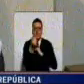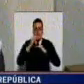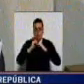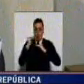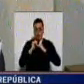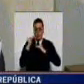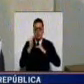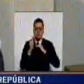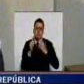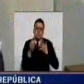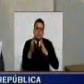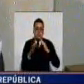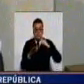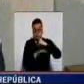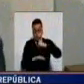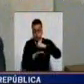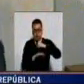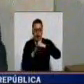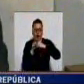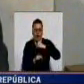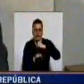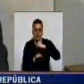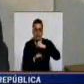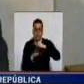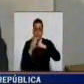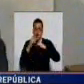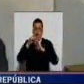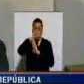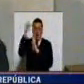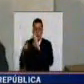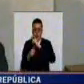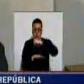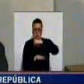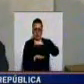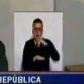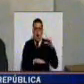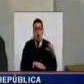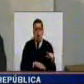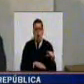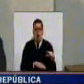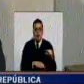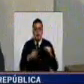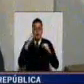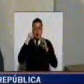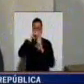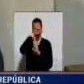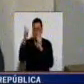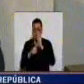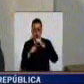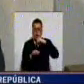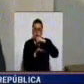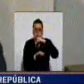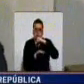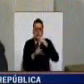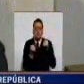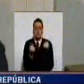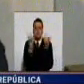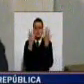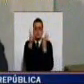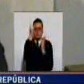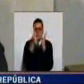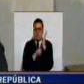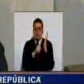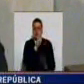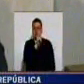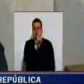país sobre el precio base del total del negocio, no solo de la parte del gobierno nacional, sino del total del negocio, de 1.126